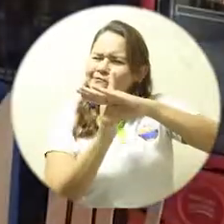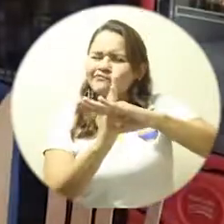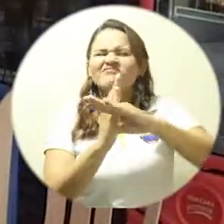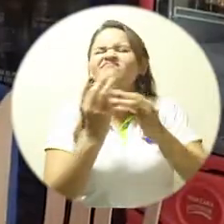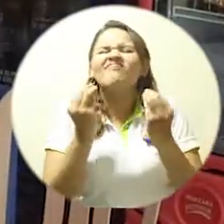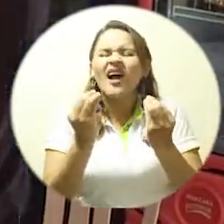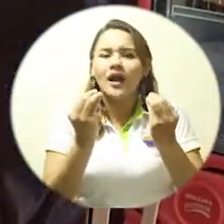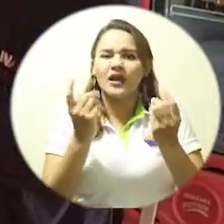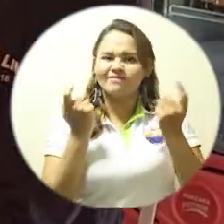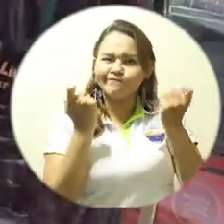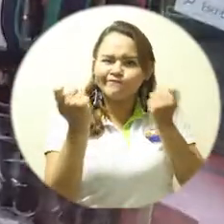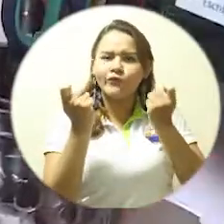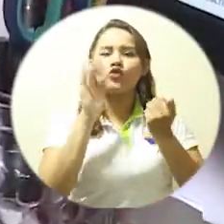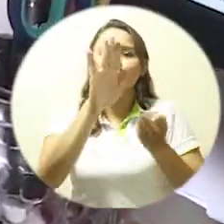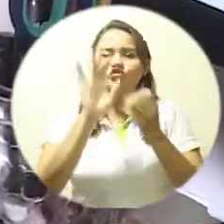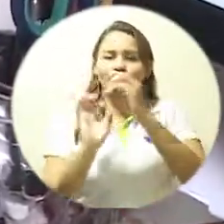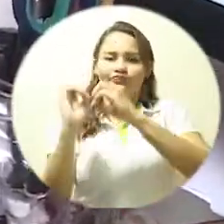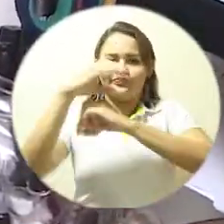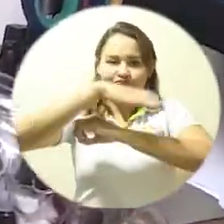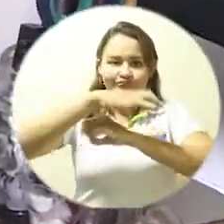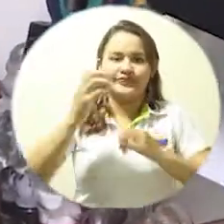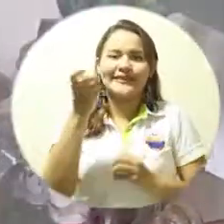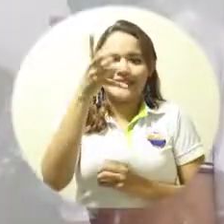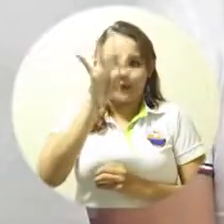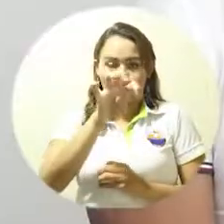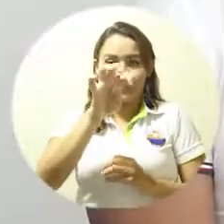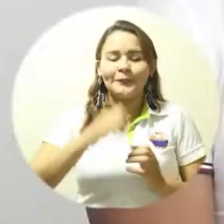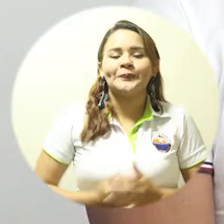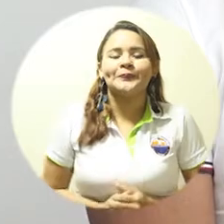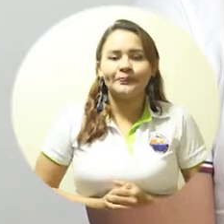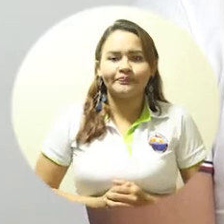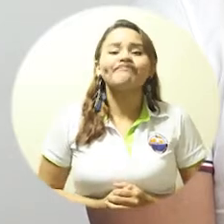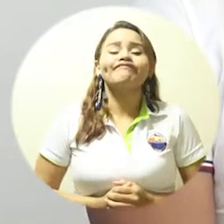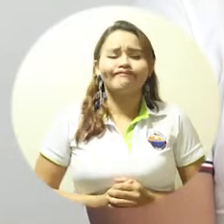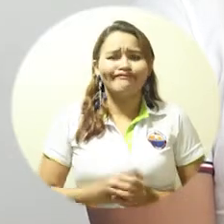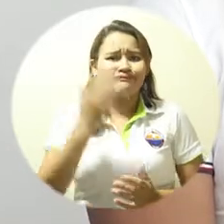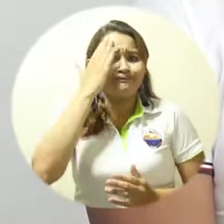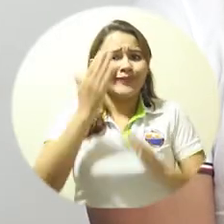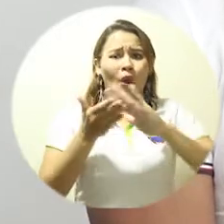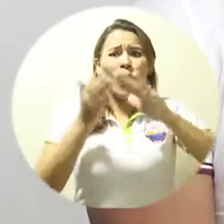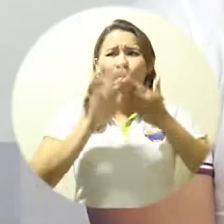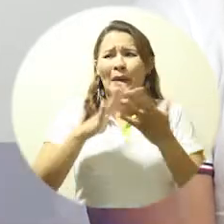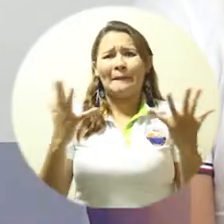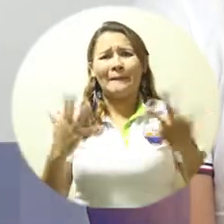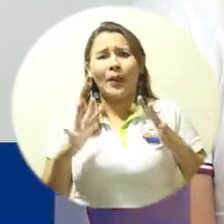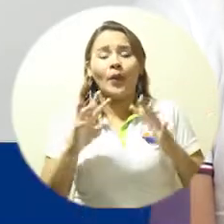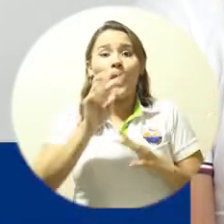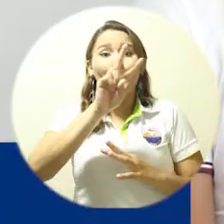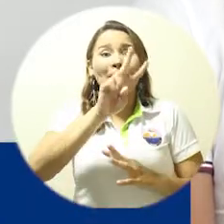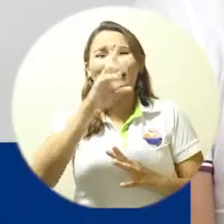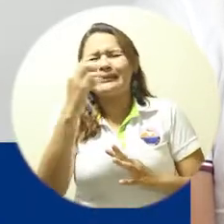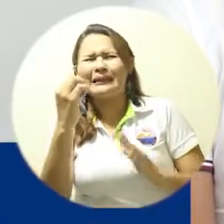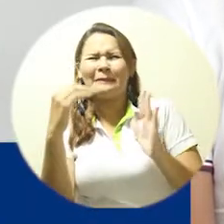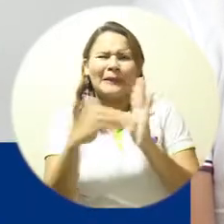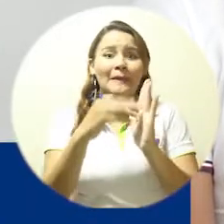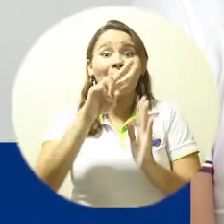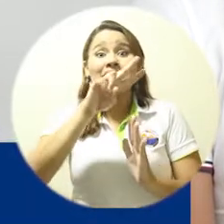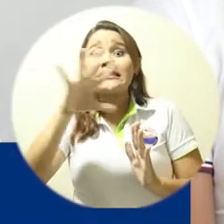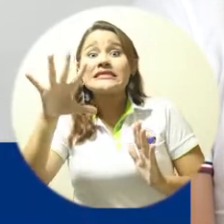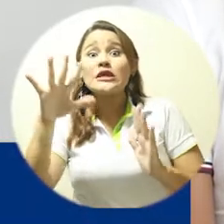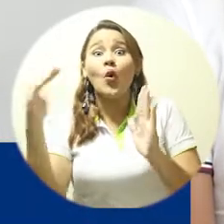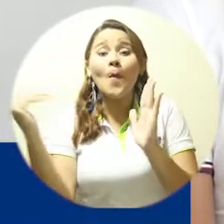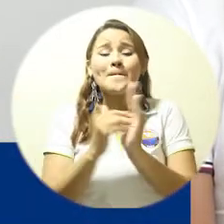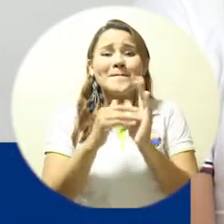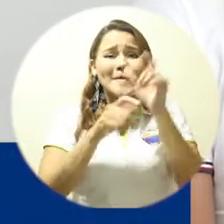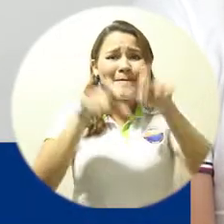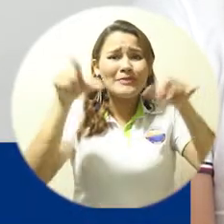para prevención, control y manejo del COVID-19. Nosotros somos una comunidad de cerca de 20.000, 25.000 personas que ha recibido en los últimos